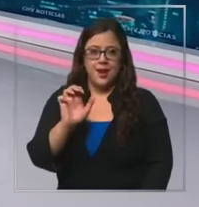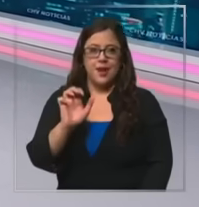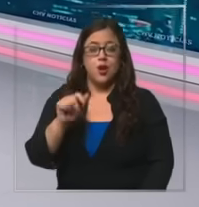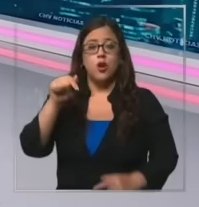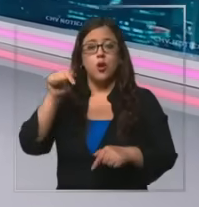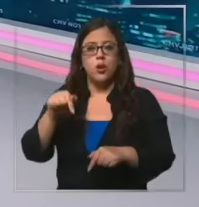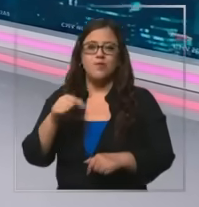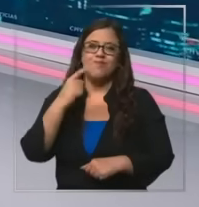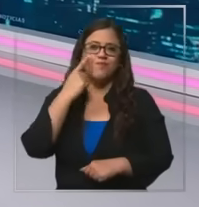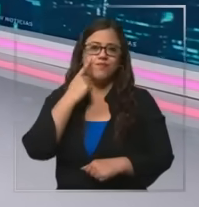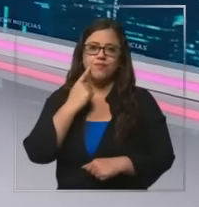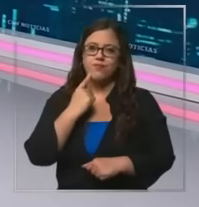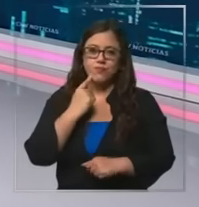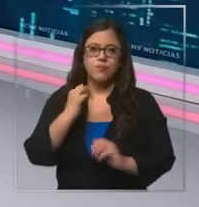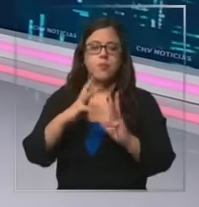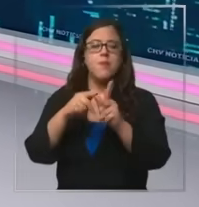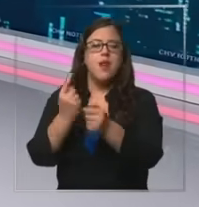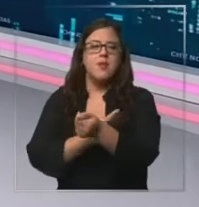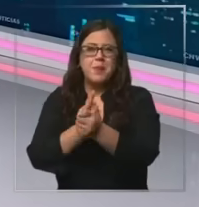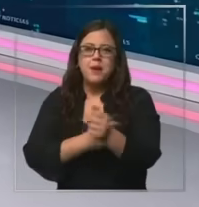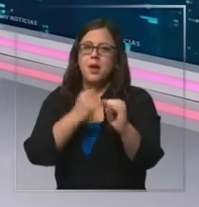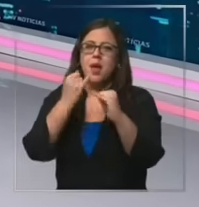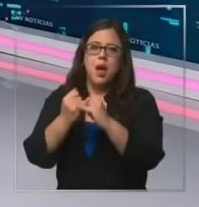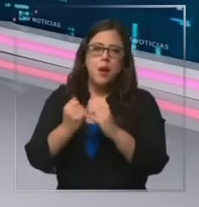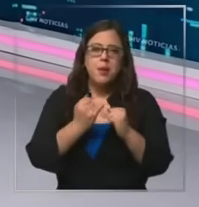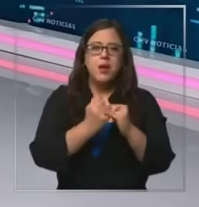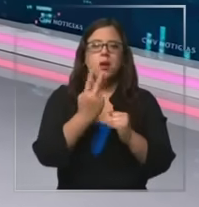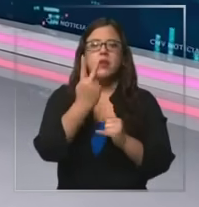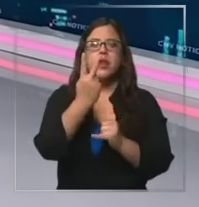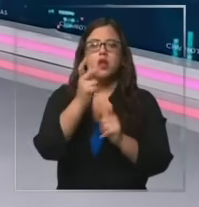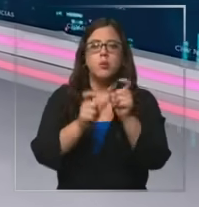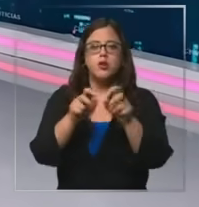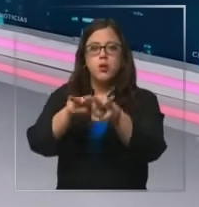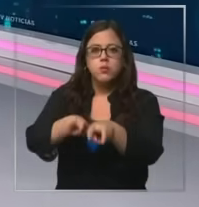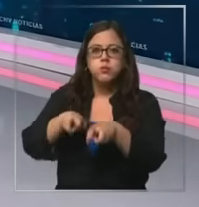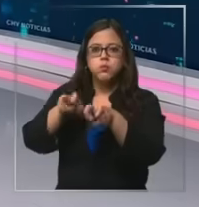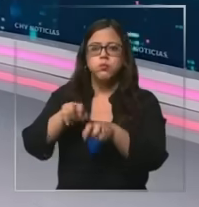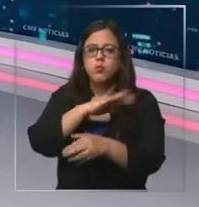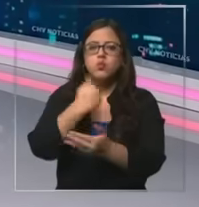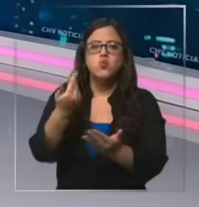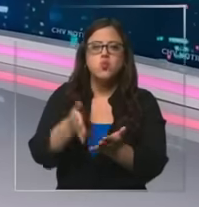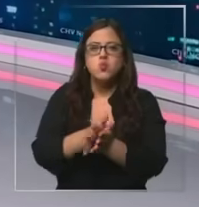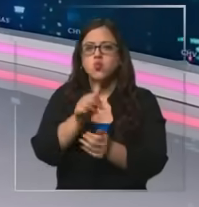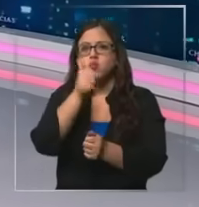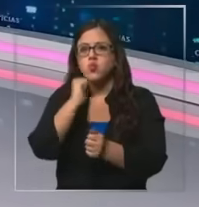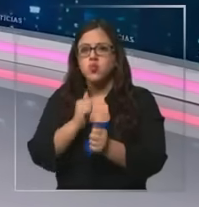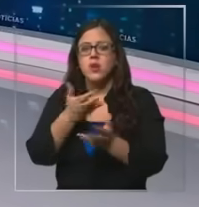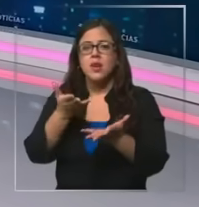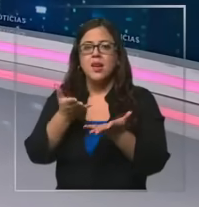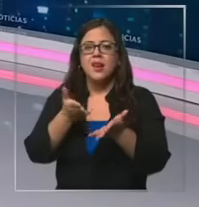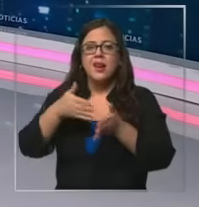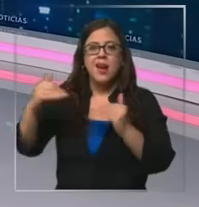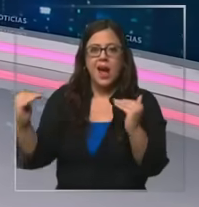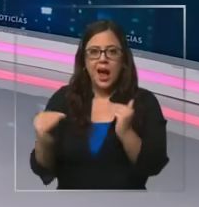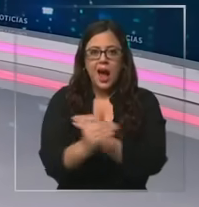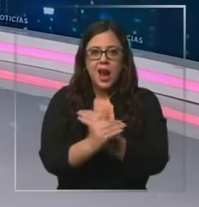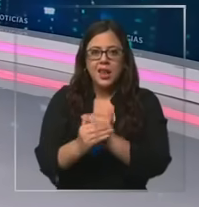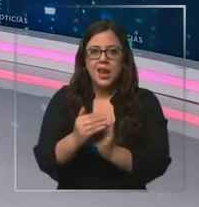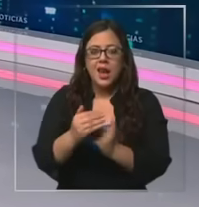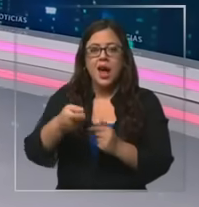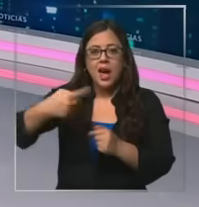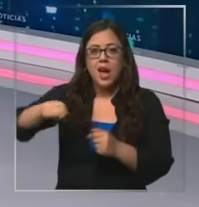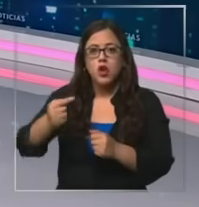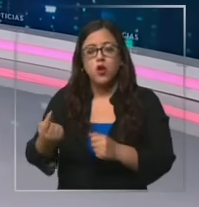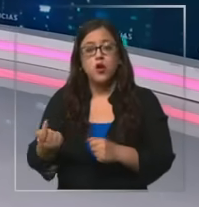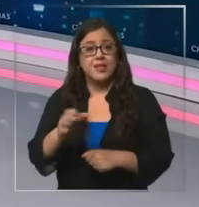día triste para los familiares, los amigos de los dos agricultores asesinados ayer en la carretera cuando volvían